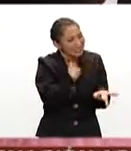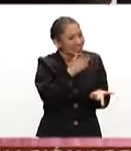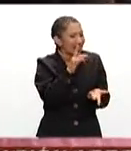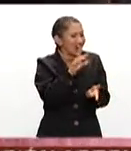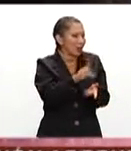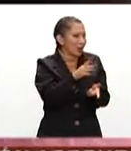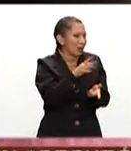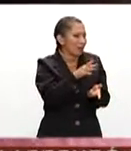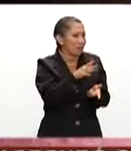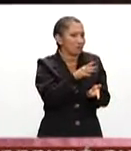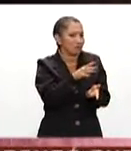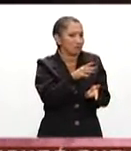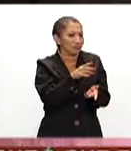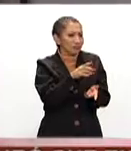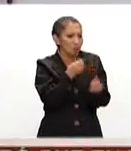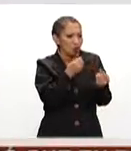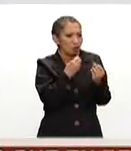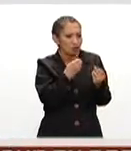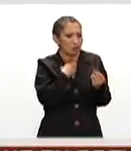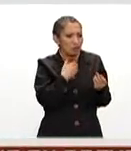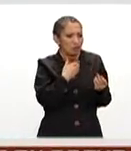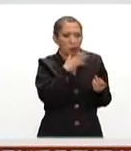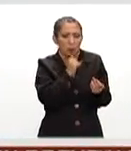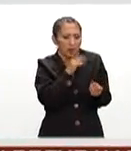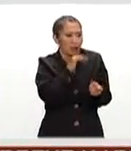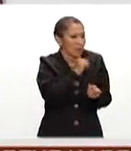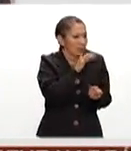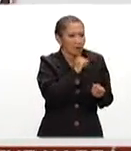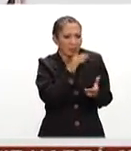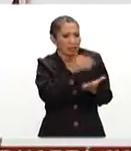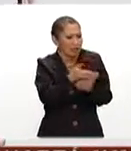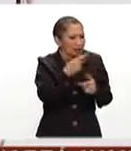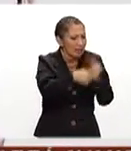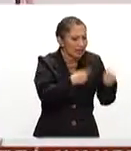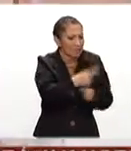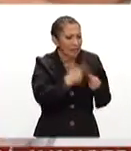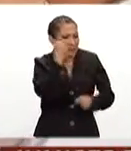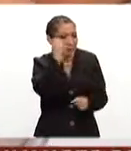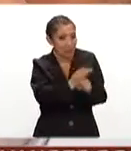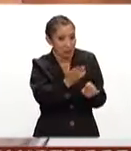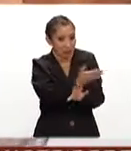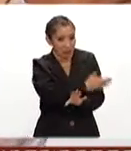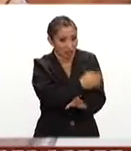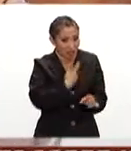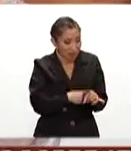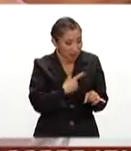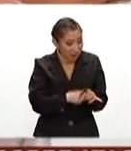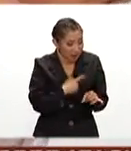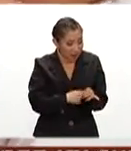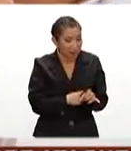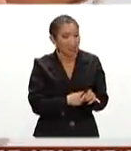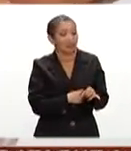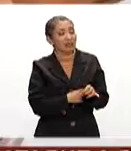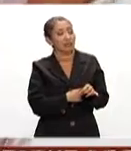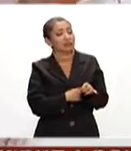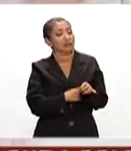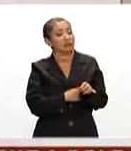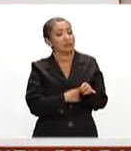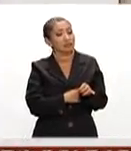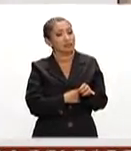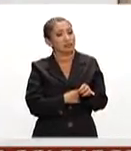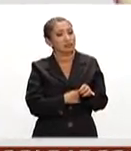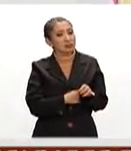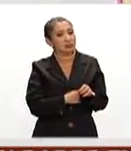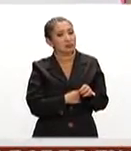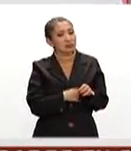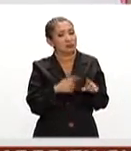sus casas y tienen tantos obstáculos para ese diagnóstico temprano, que ya sabemos es, digamos,